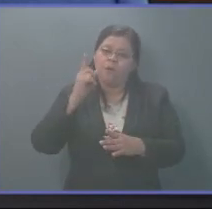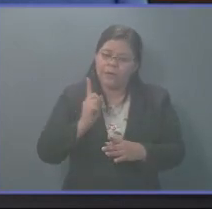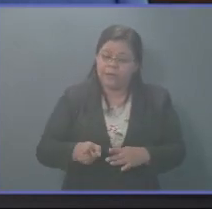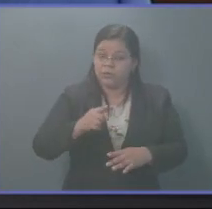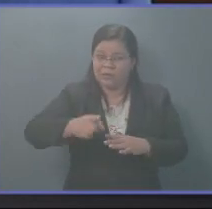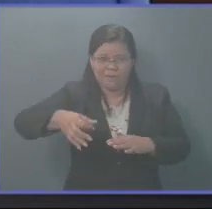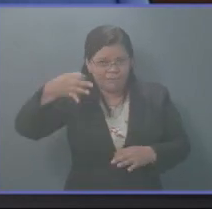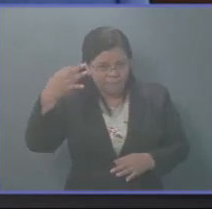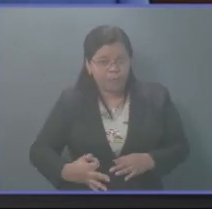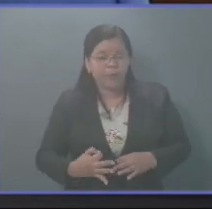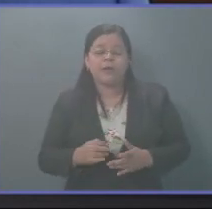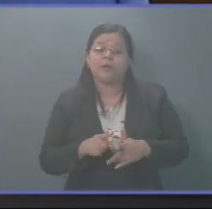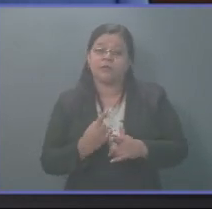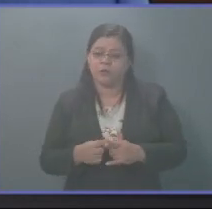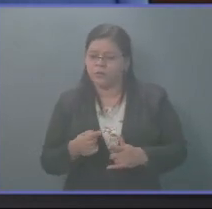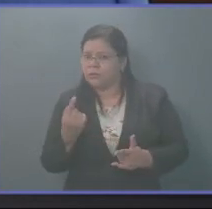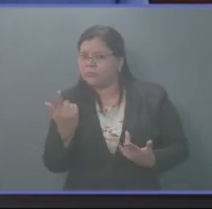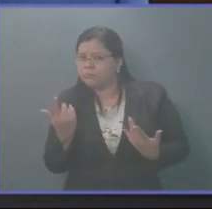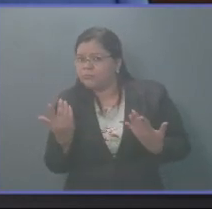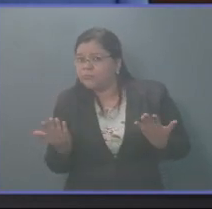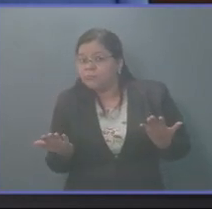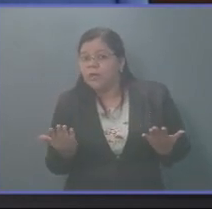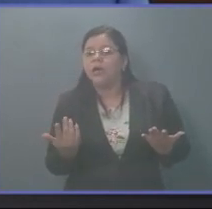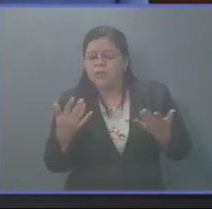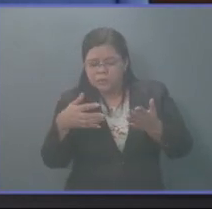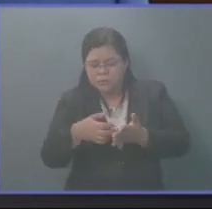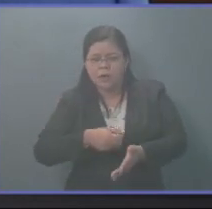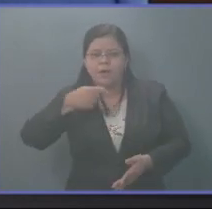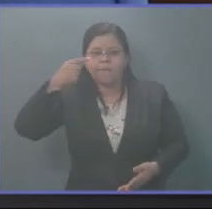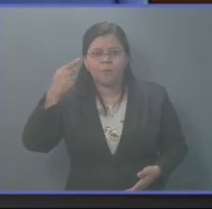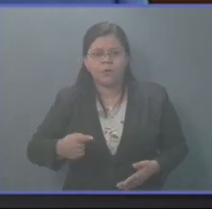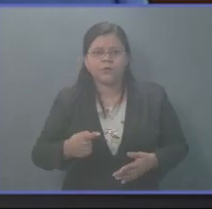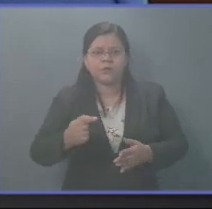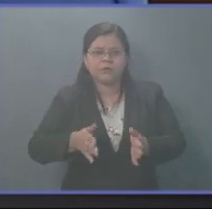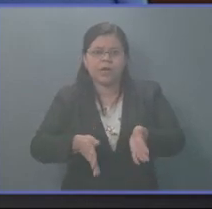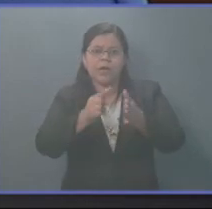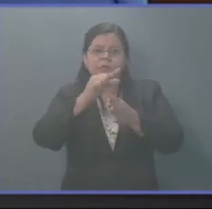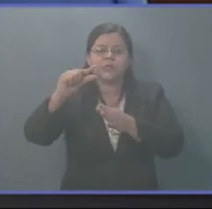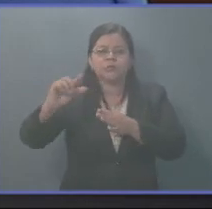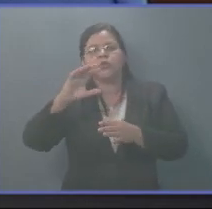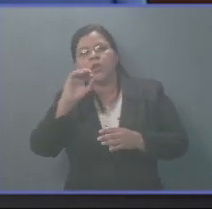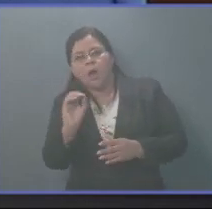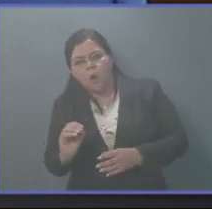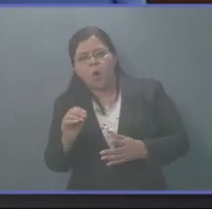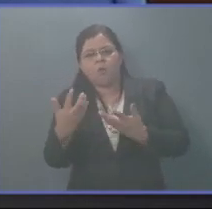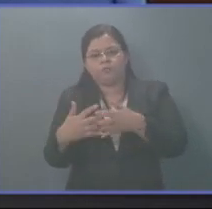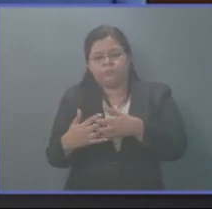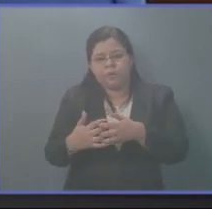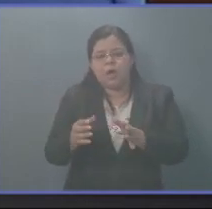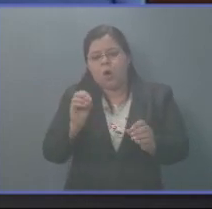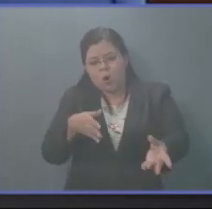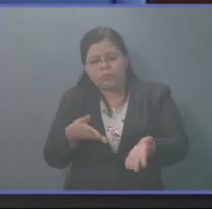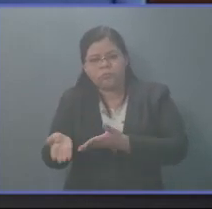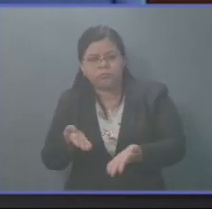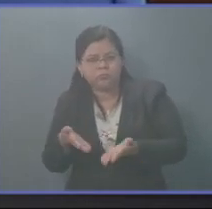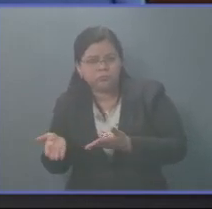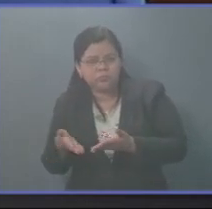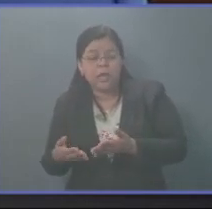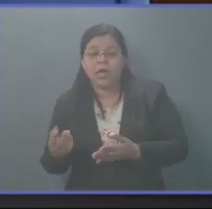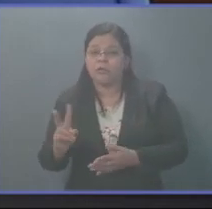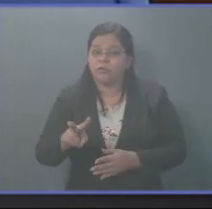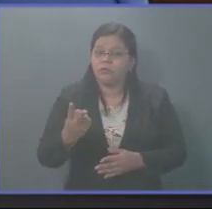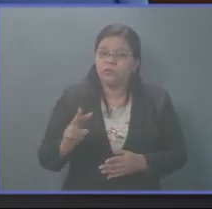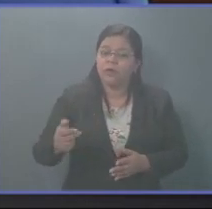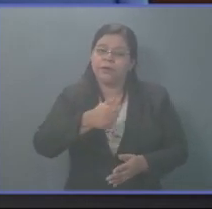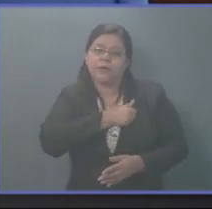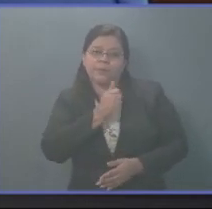todas aquellas que, sin tener carácter pecuniario, son impuestas a los sujetos pasivos y cuyo cumplimiento está relacionado con actuaciones, deberes, responsabilidades